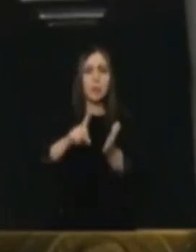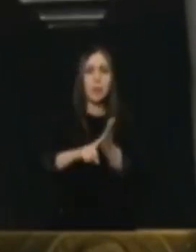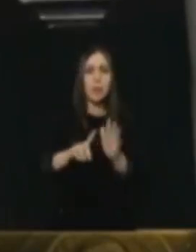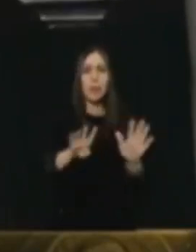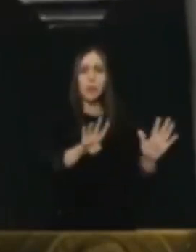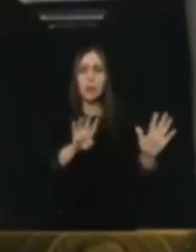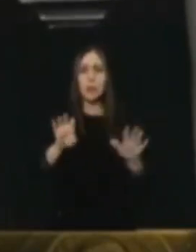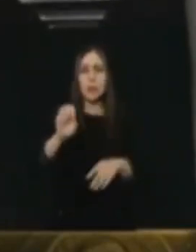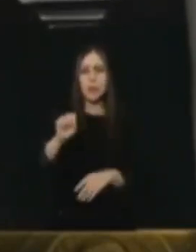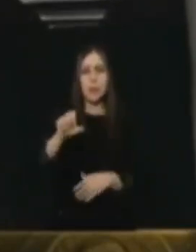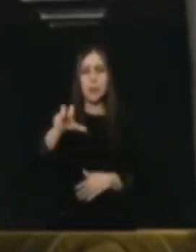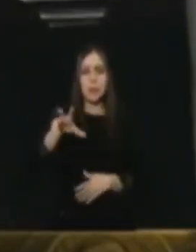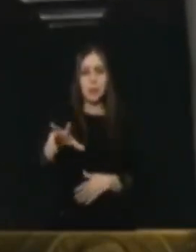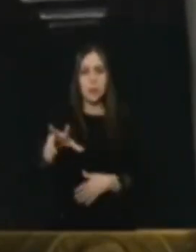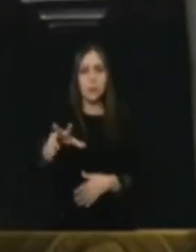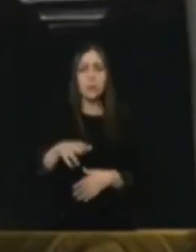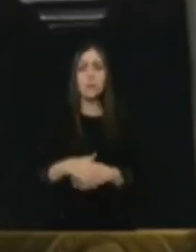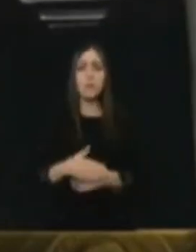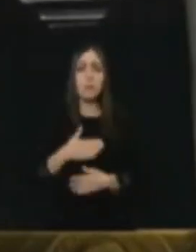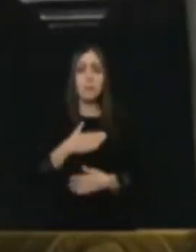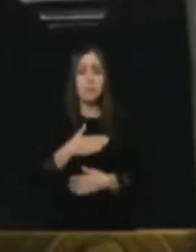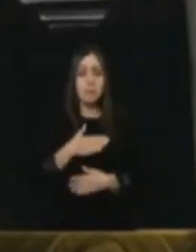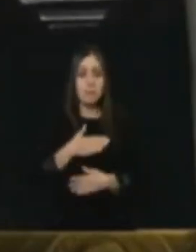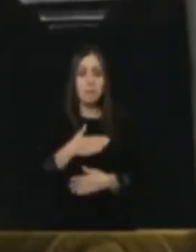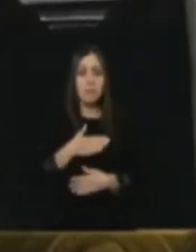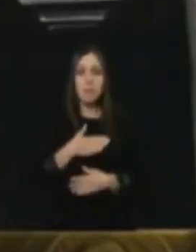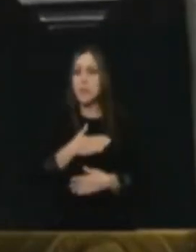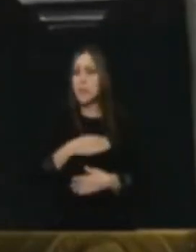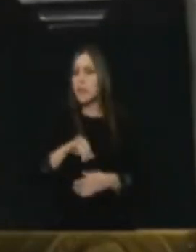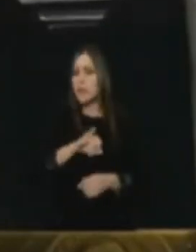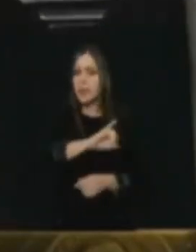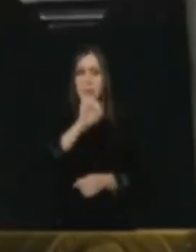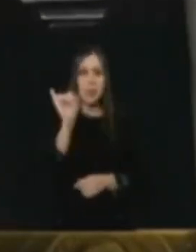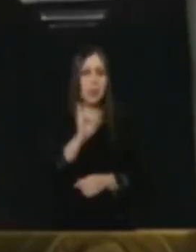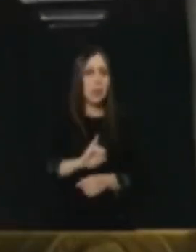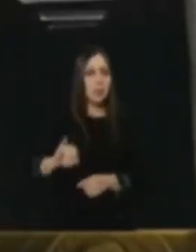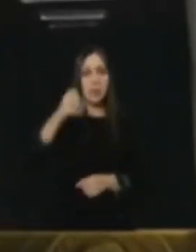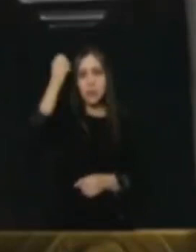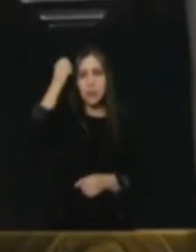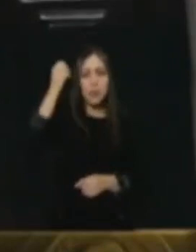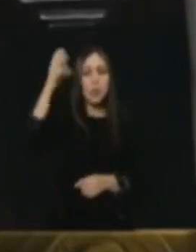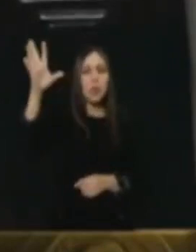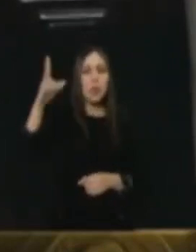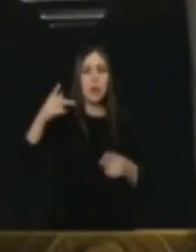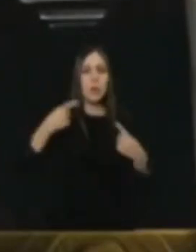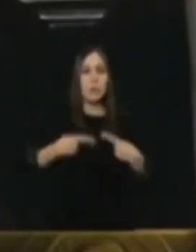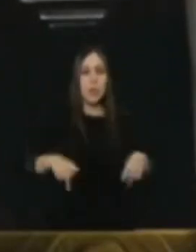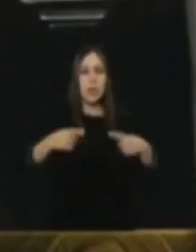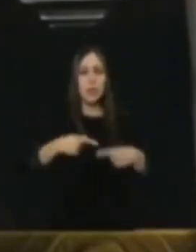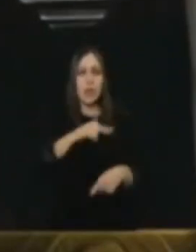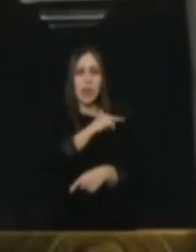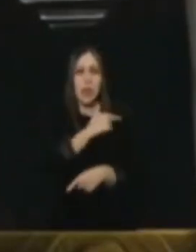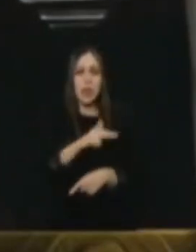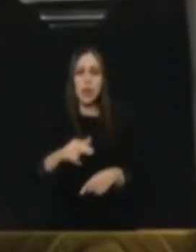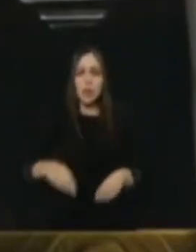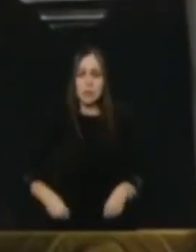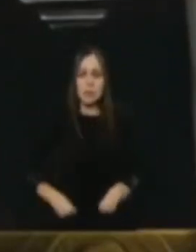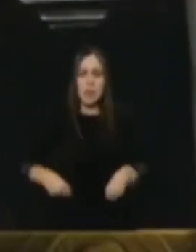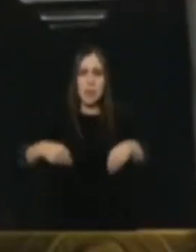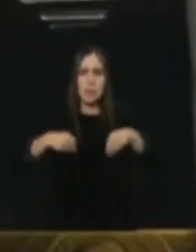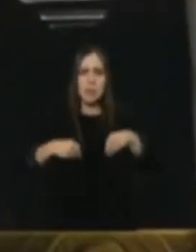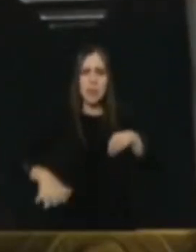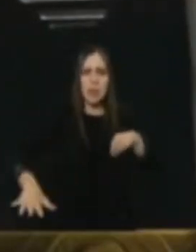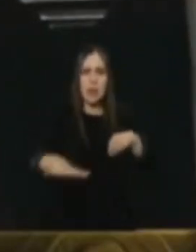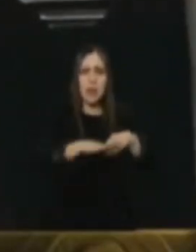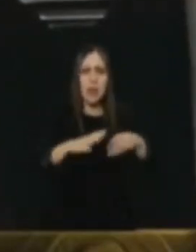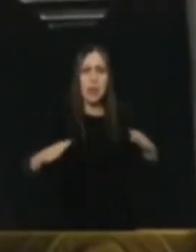1968. Nunca olvidaré el heroísmo de los habitantes de Tlatelolco que se